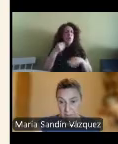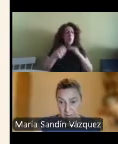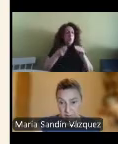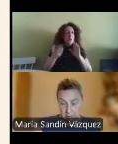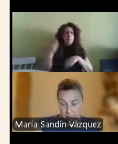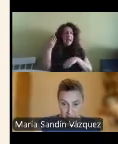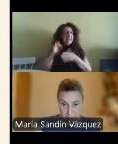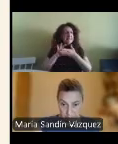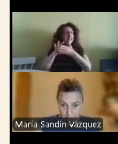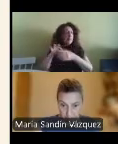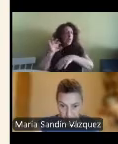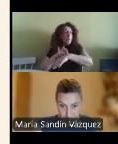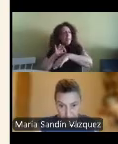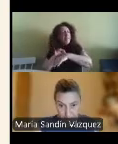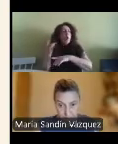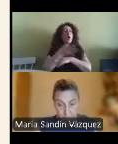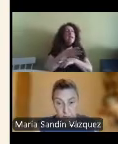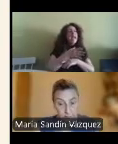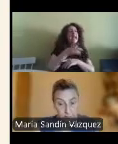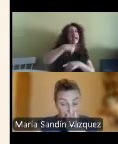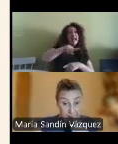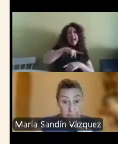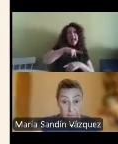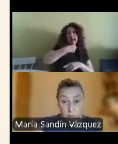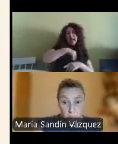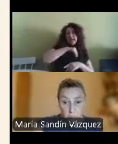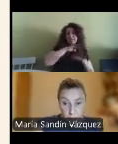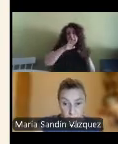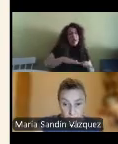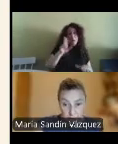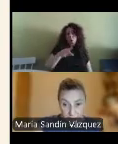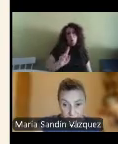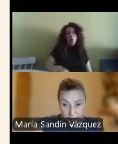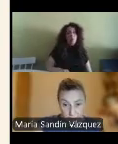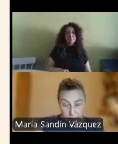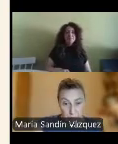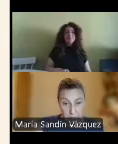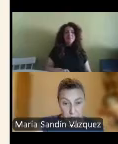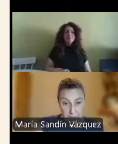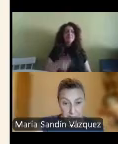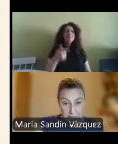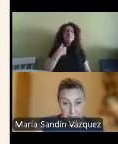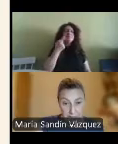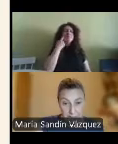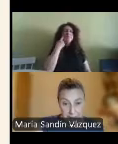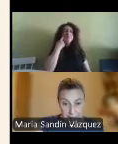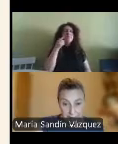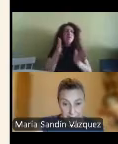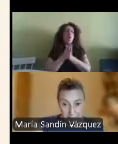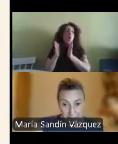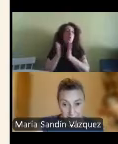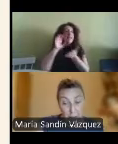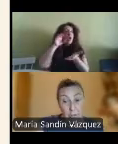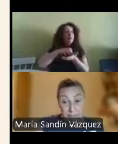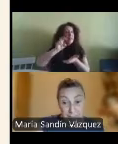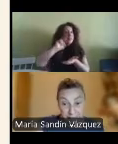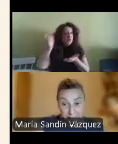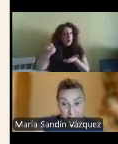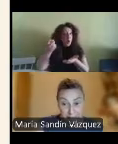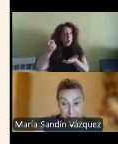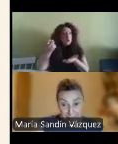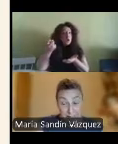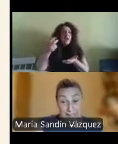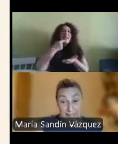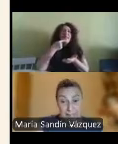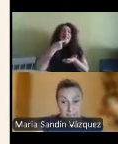servicios sanitarios que la población local. Yo he escuchado a una compañera en el antiguo centro donde trabajaba que decía que la gente, que lo que